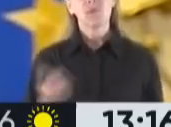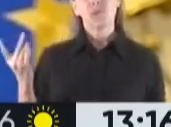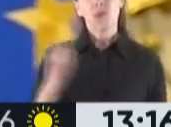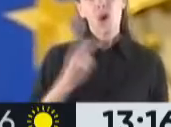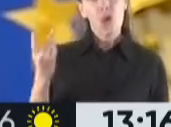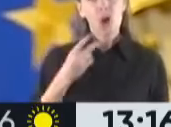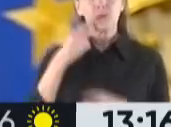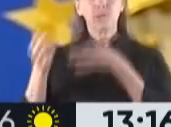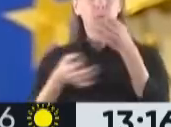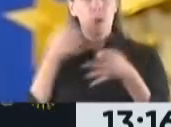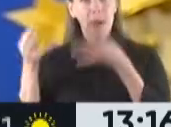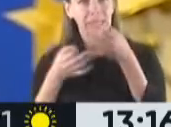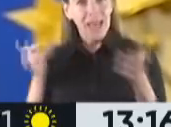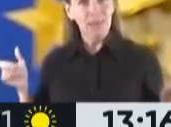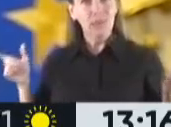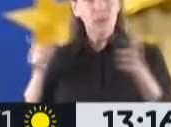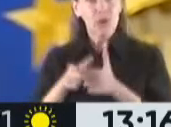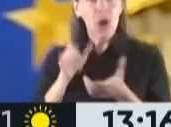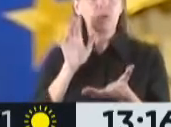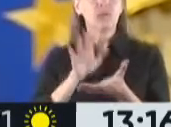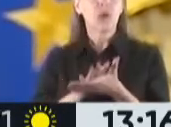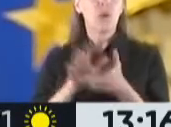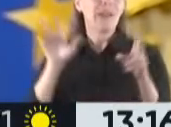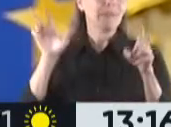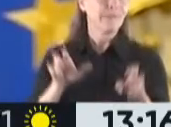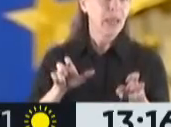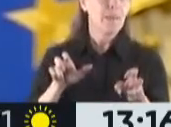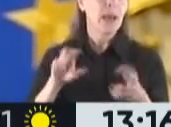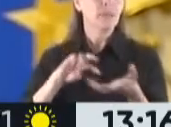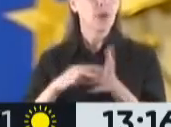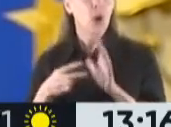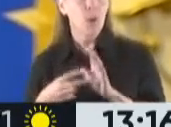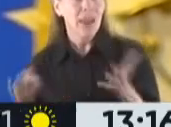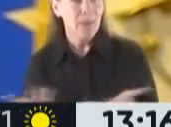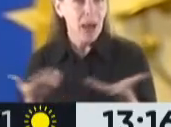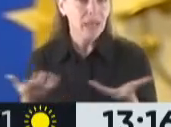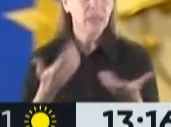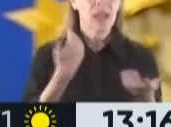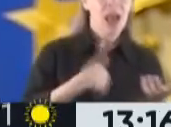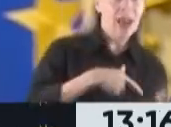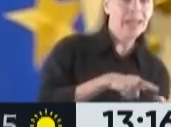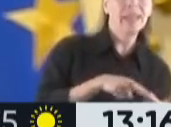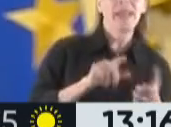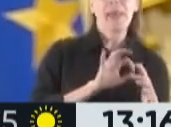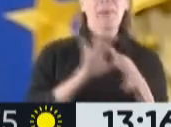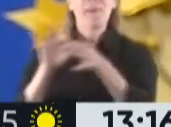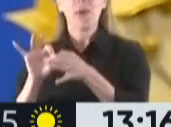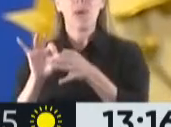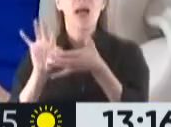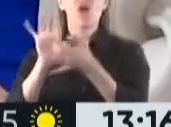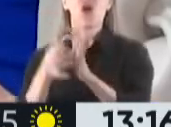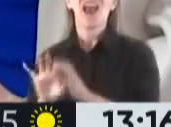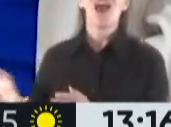podido conversar sobre los problemas que vinculan a Argentina con Europa